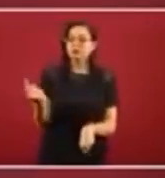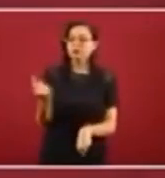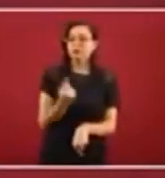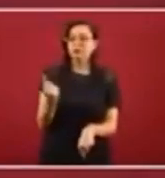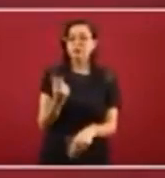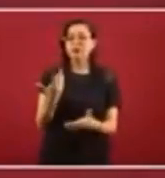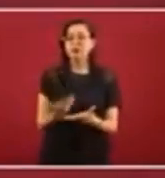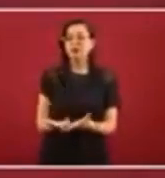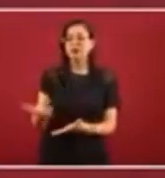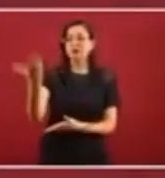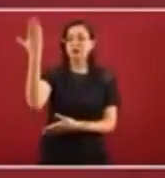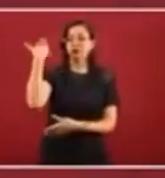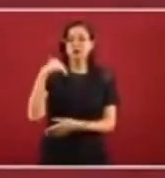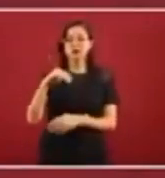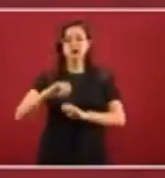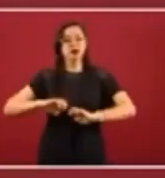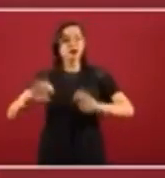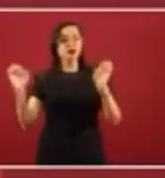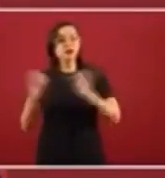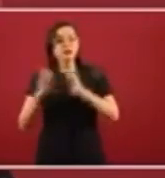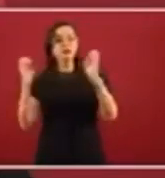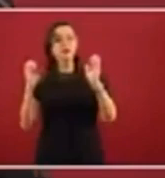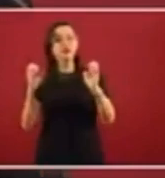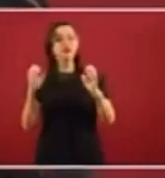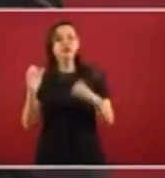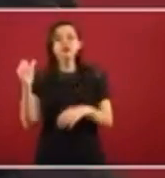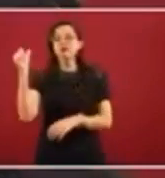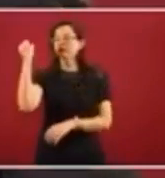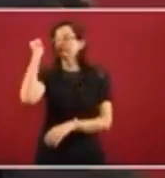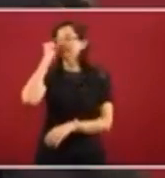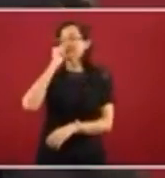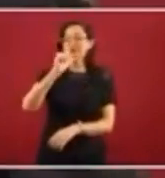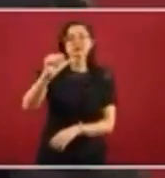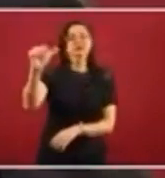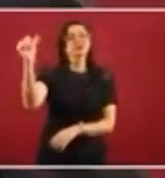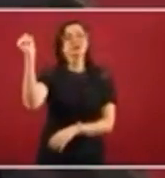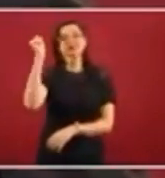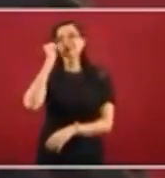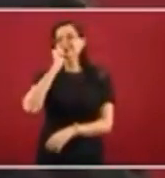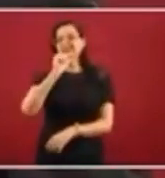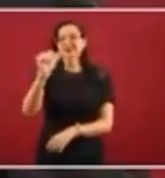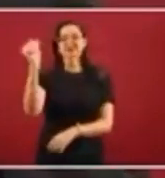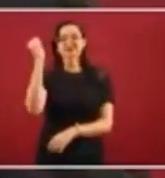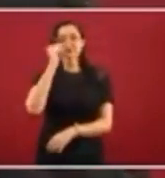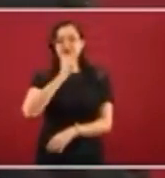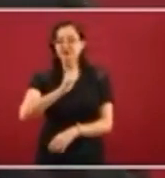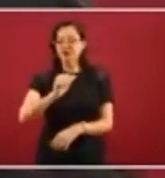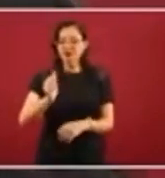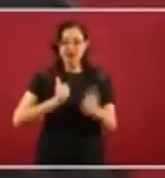emergencia, siempre se desataba la corrupción.